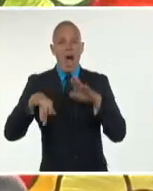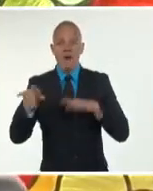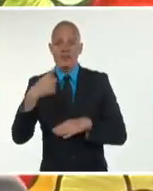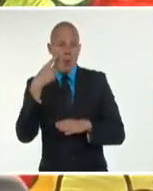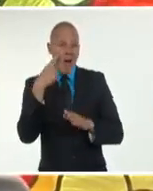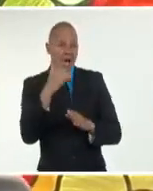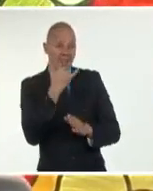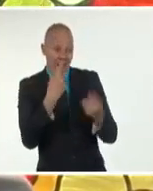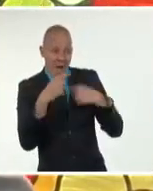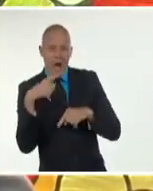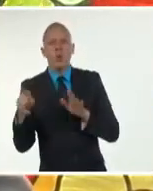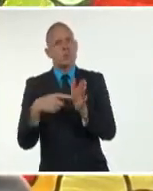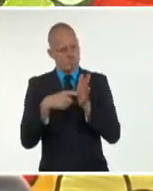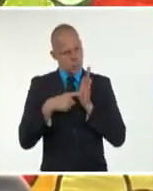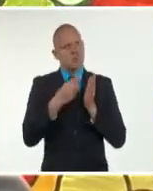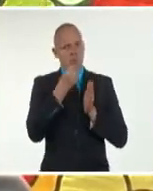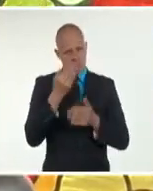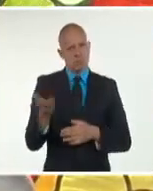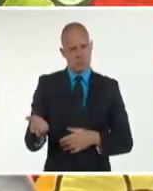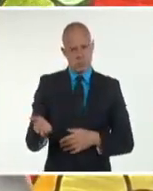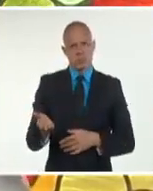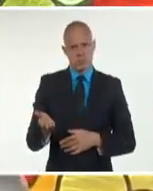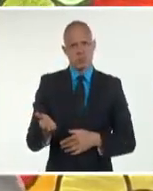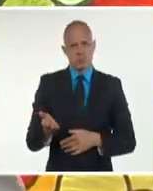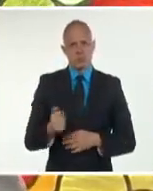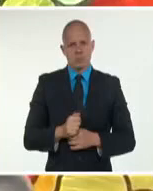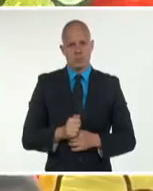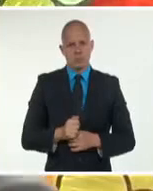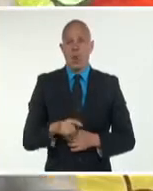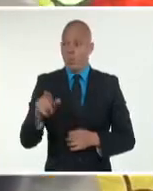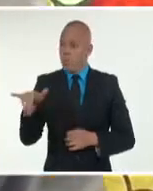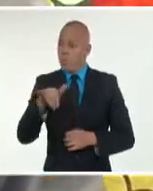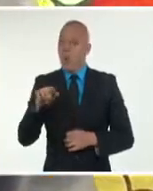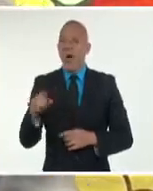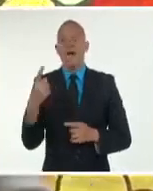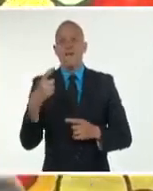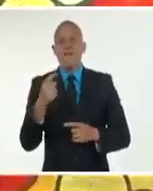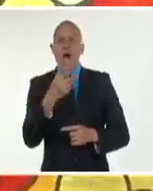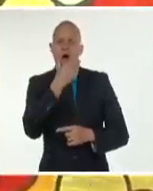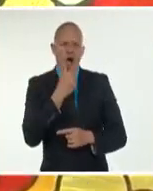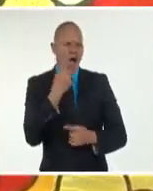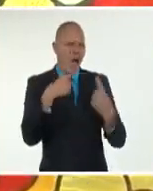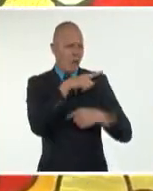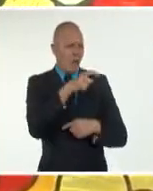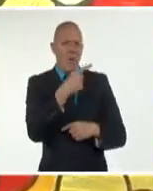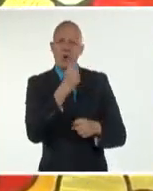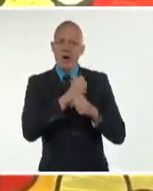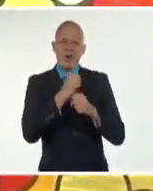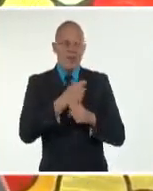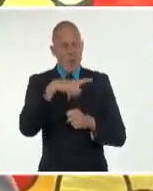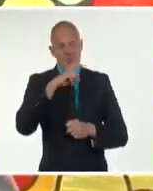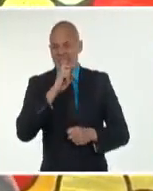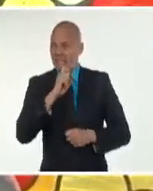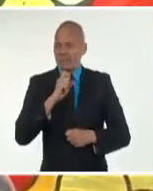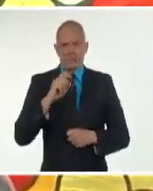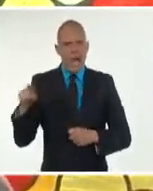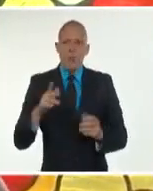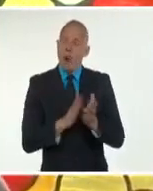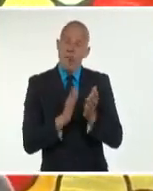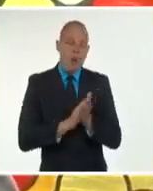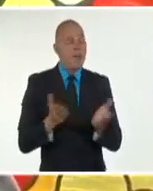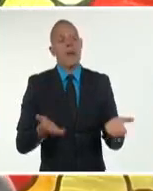lo que puede estar saliendo mal, darán el aliento que se necesita cuando se enfrenten situaciones complejas,